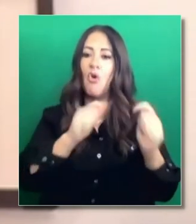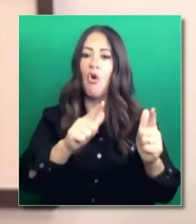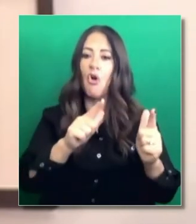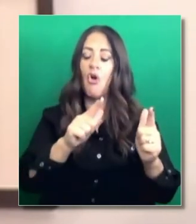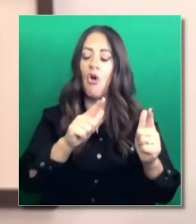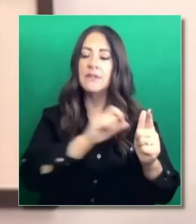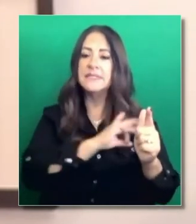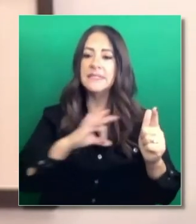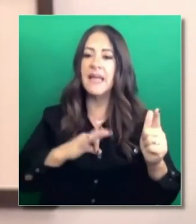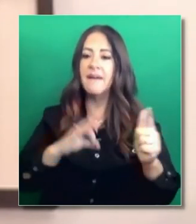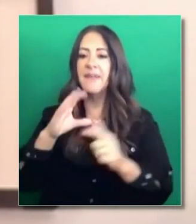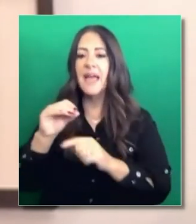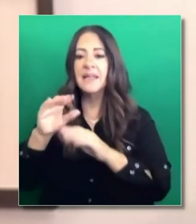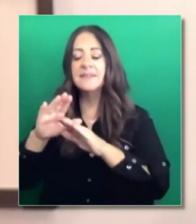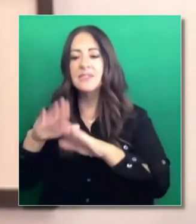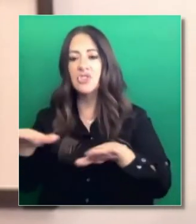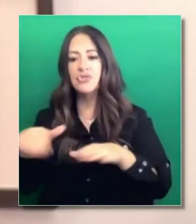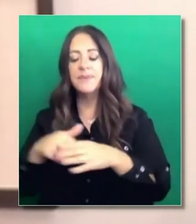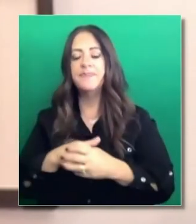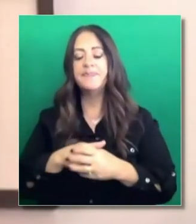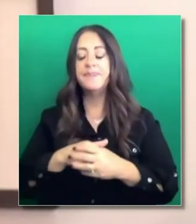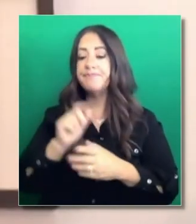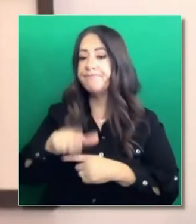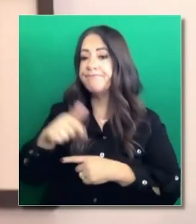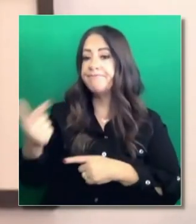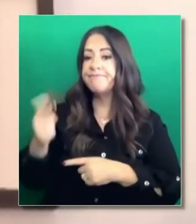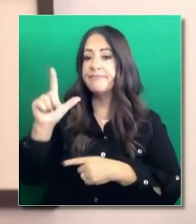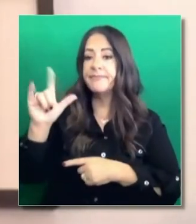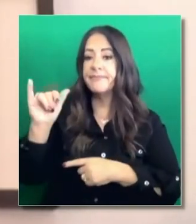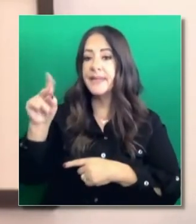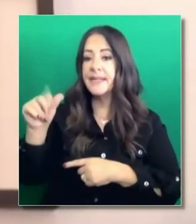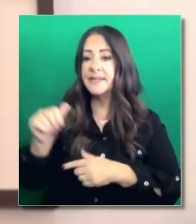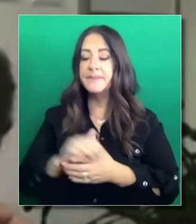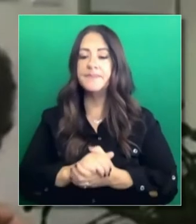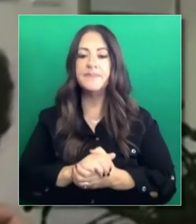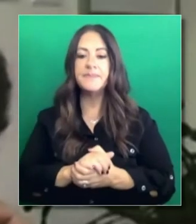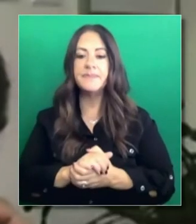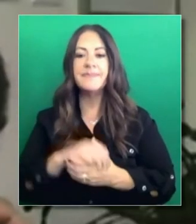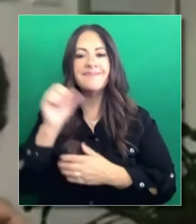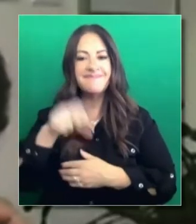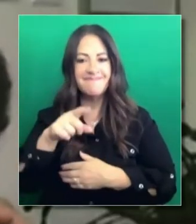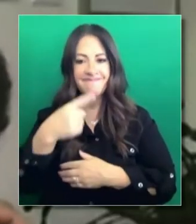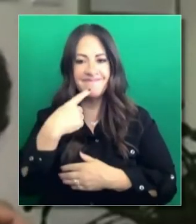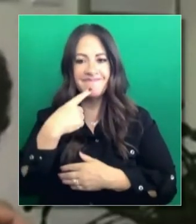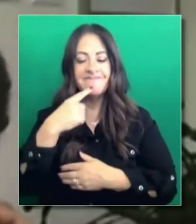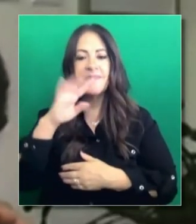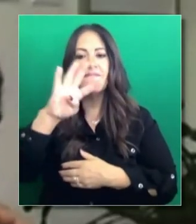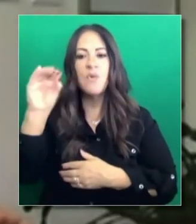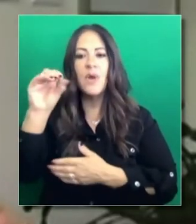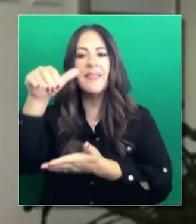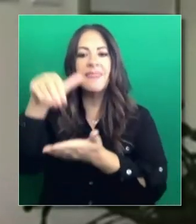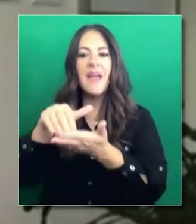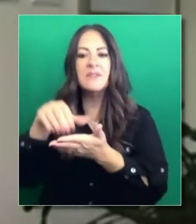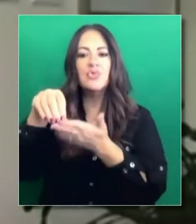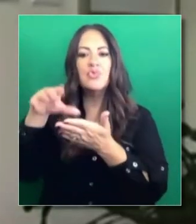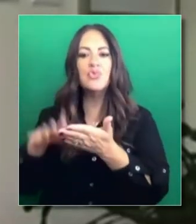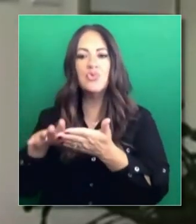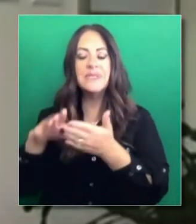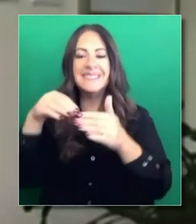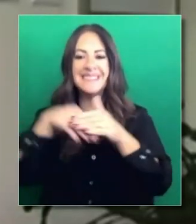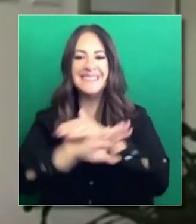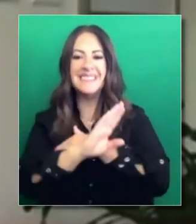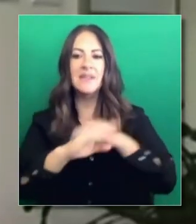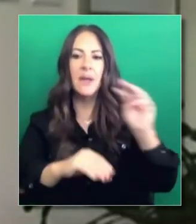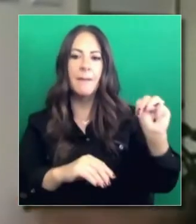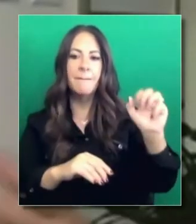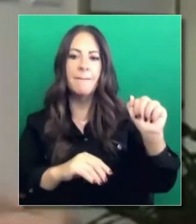Y con esto, Linda, si tiene algunas otras ideas. Hemos hablado del condado de Marina.